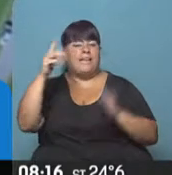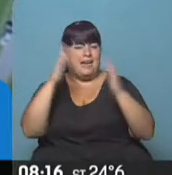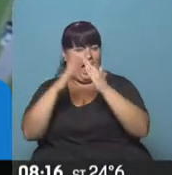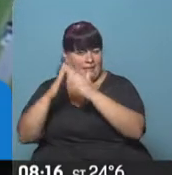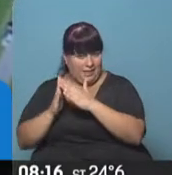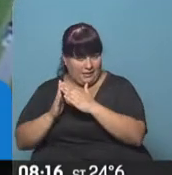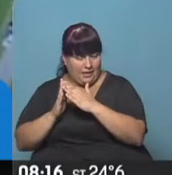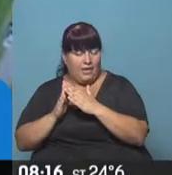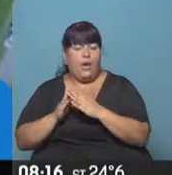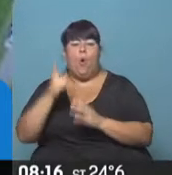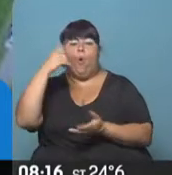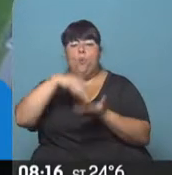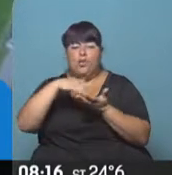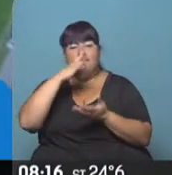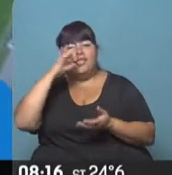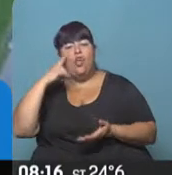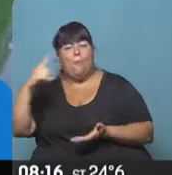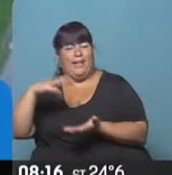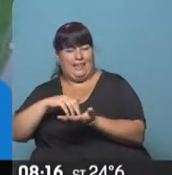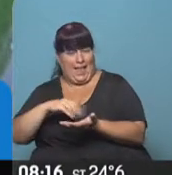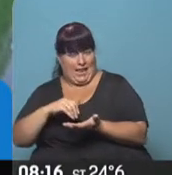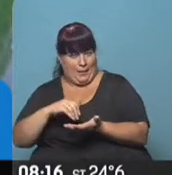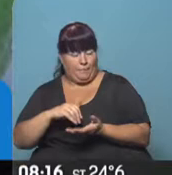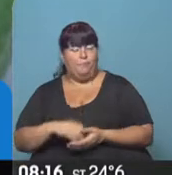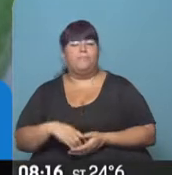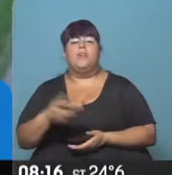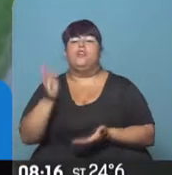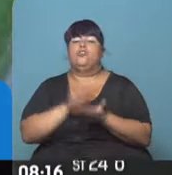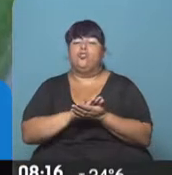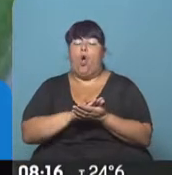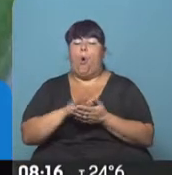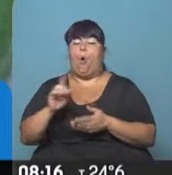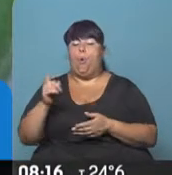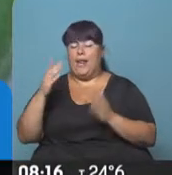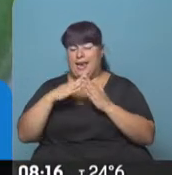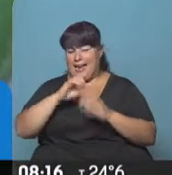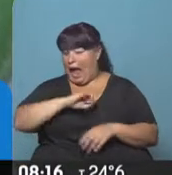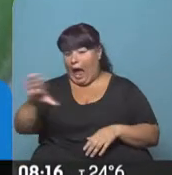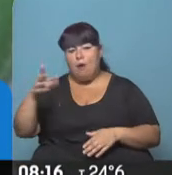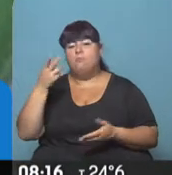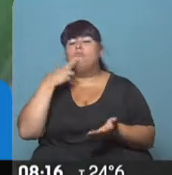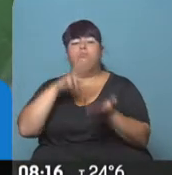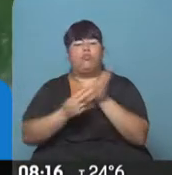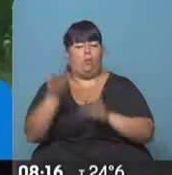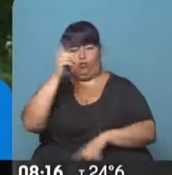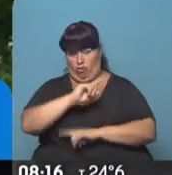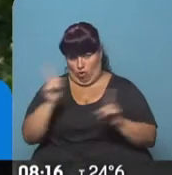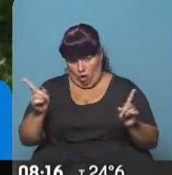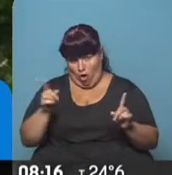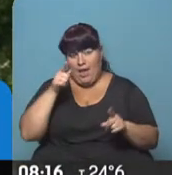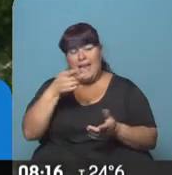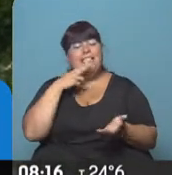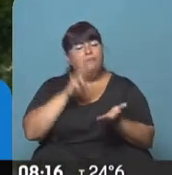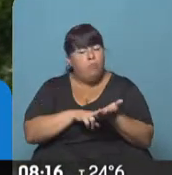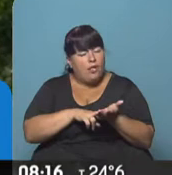4.867.000 viviendas y 1.700.000 terrenos. En el caso del inmobiliario rural, no se fijará aumento. Ese